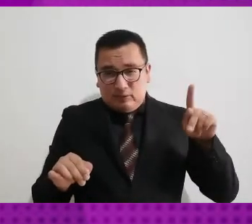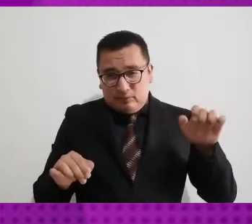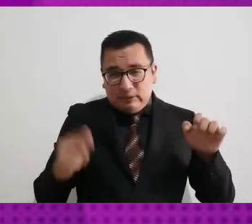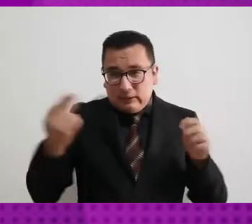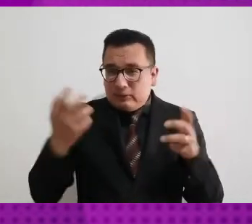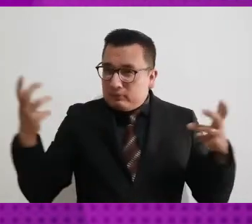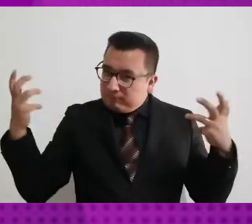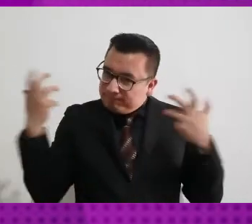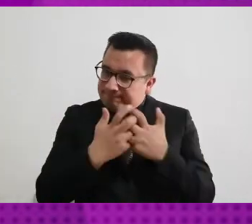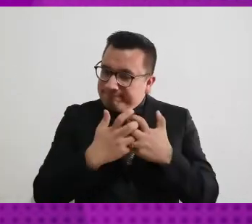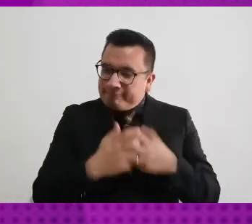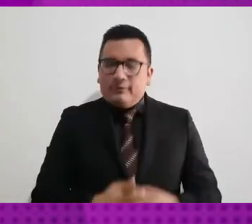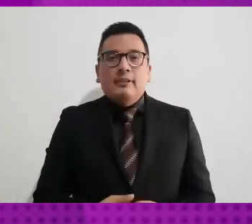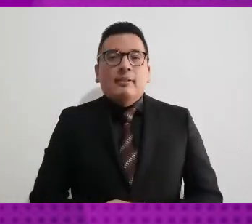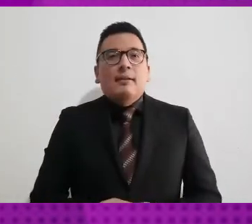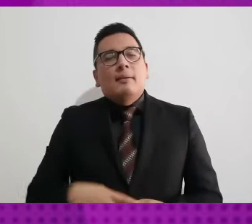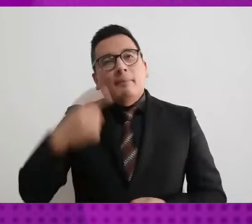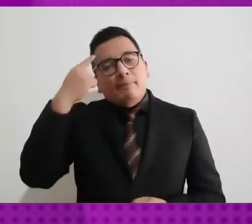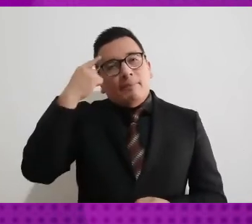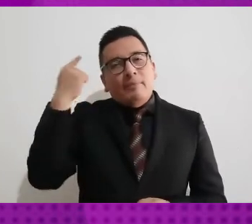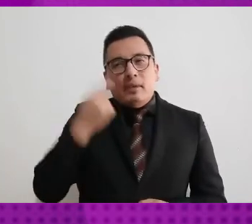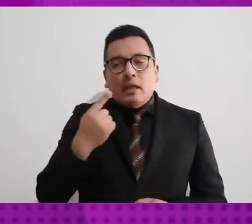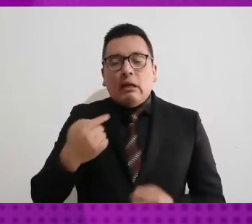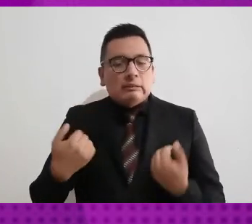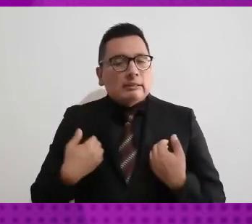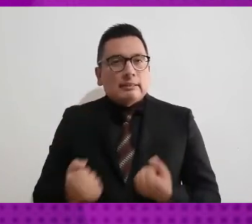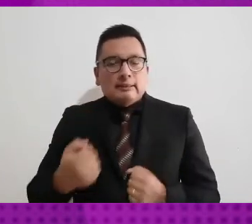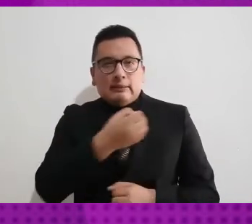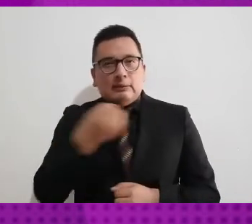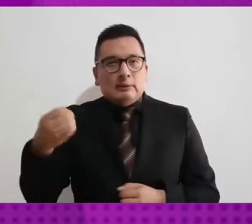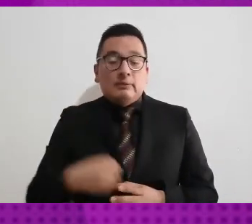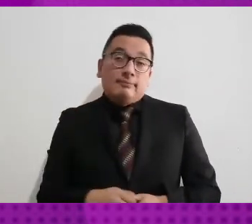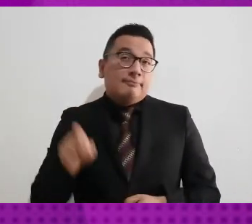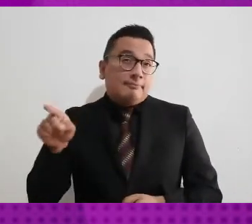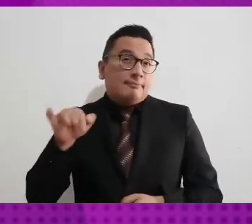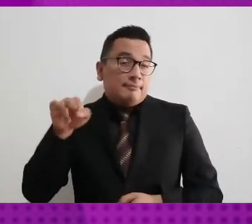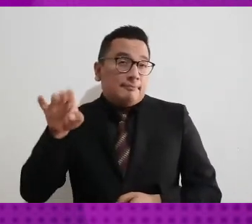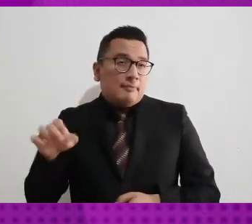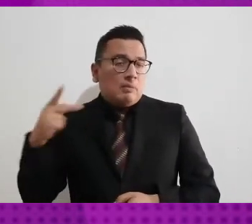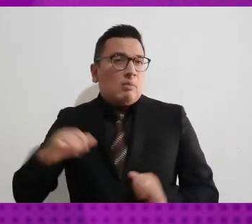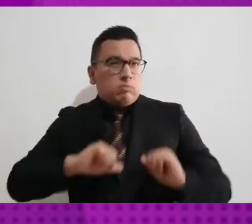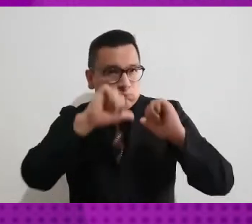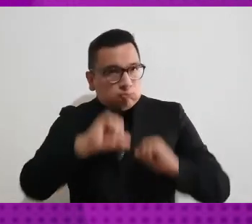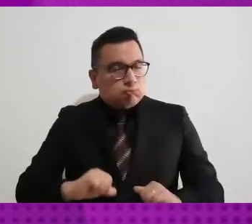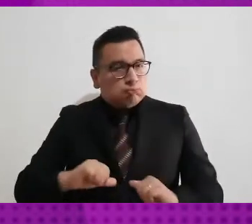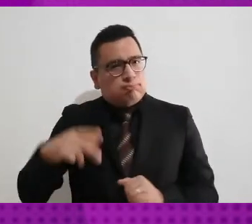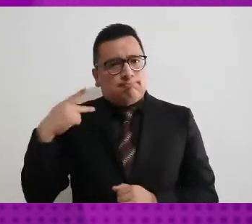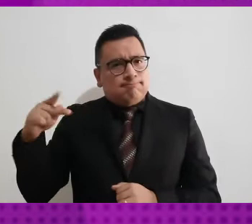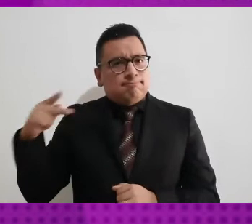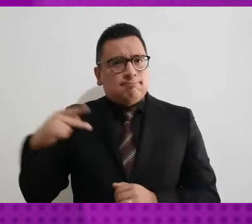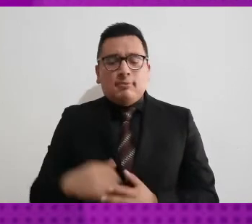gran empatía entre la autoridad nacional y las autoridades locales. El INE tiene